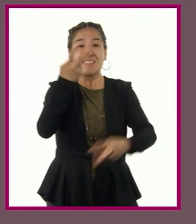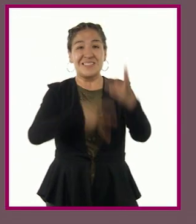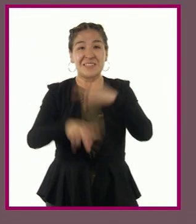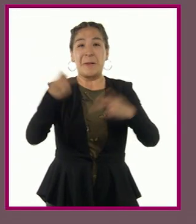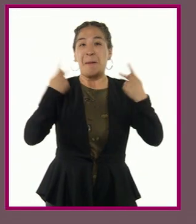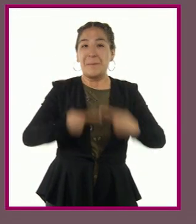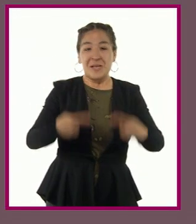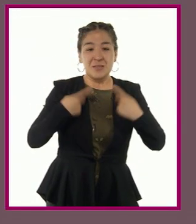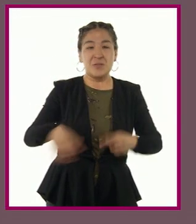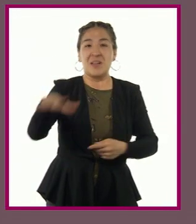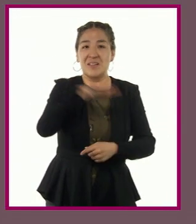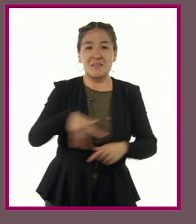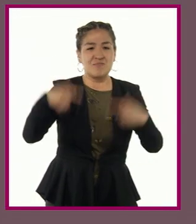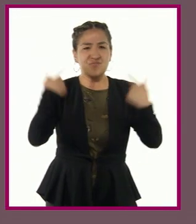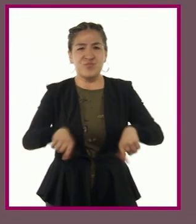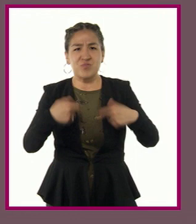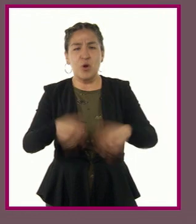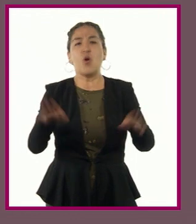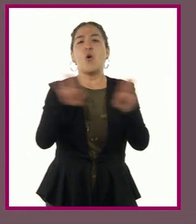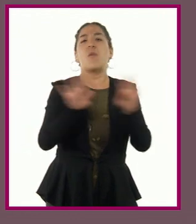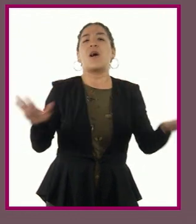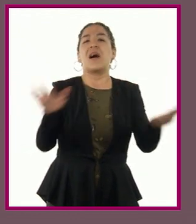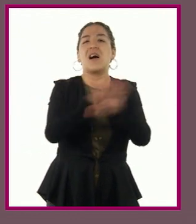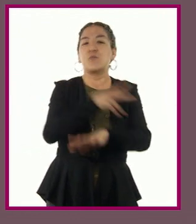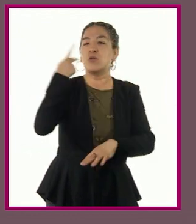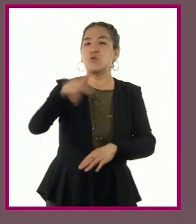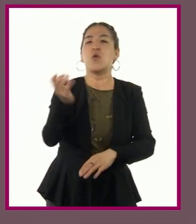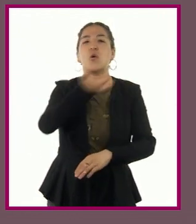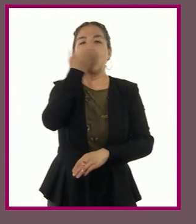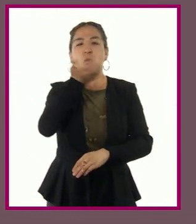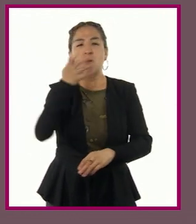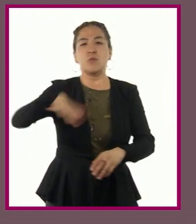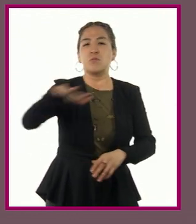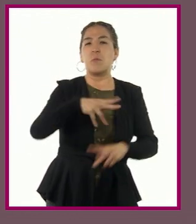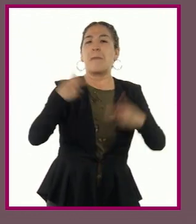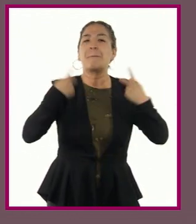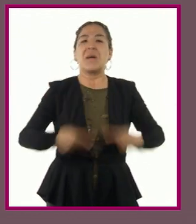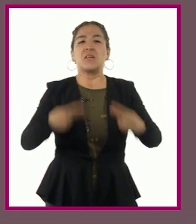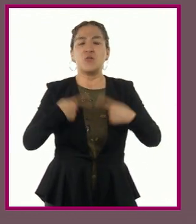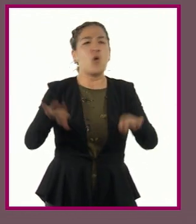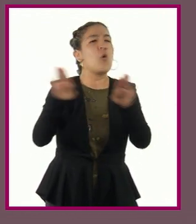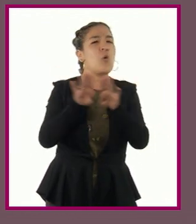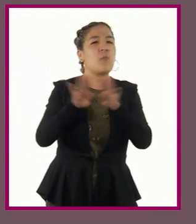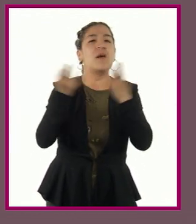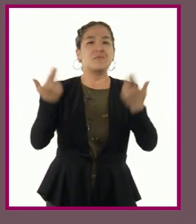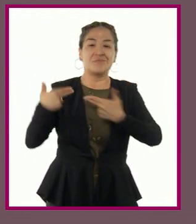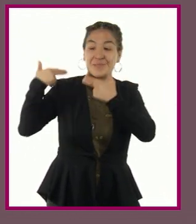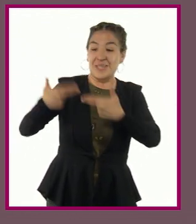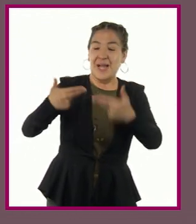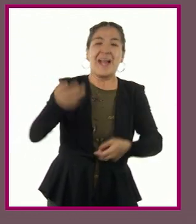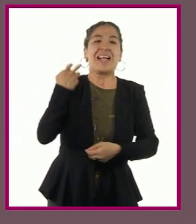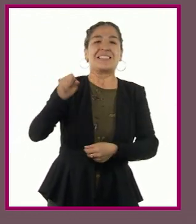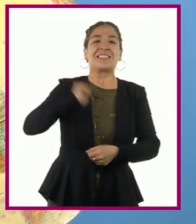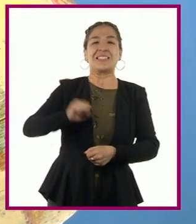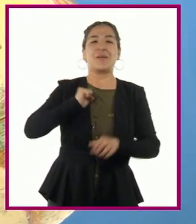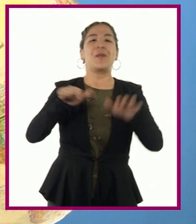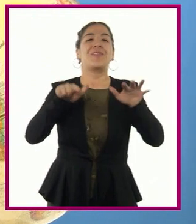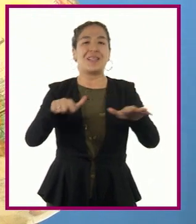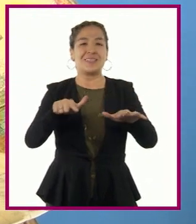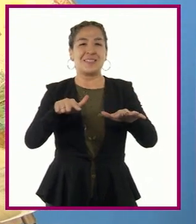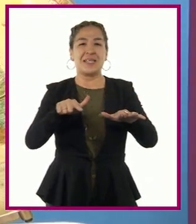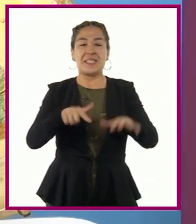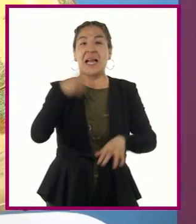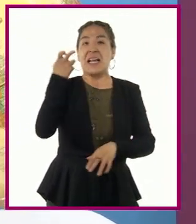población contribuyeron a modificar las costumbres y la moral pública heredadas del siglo XVII.